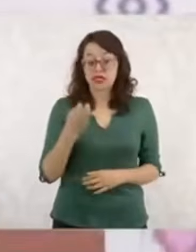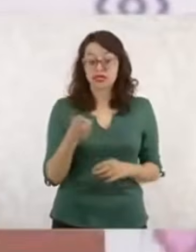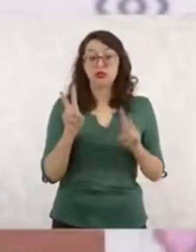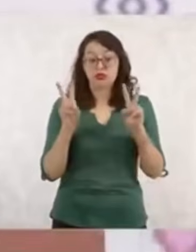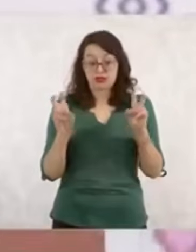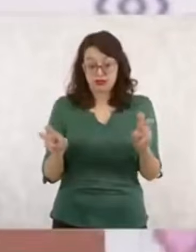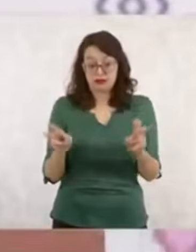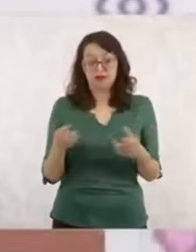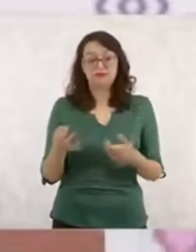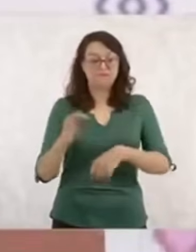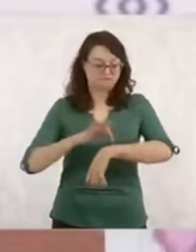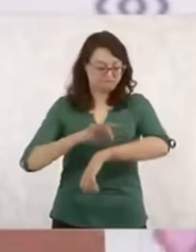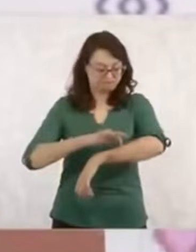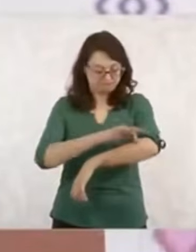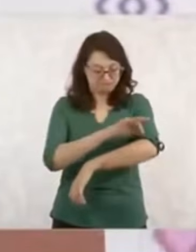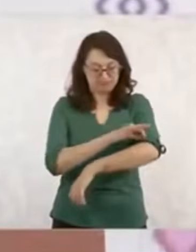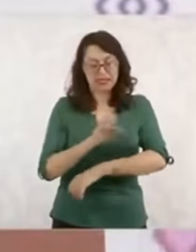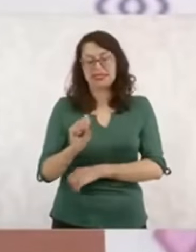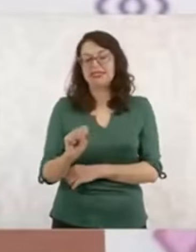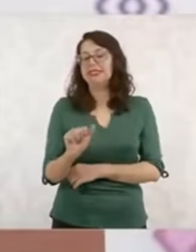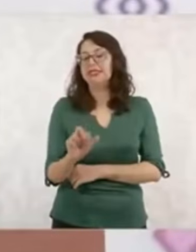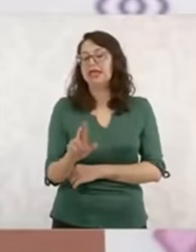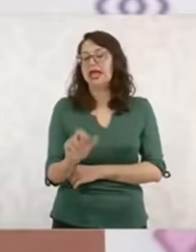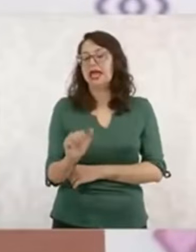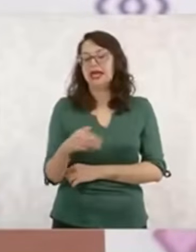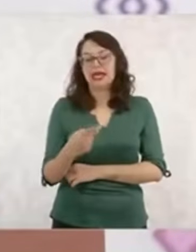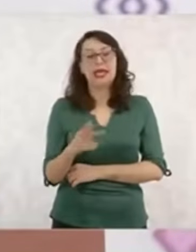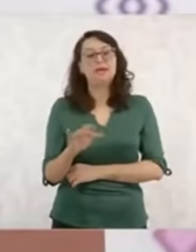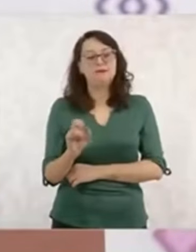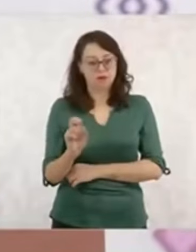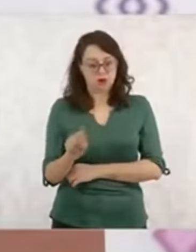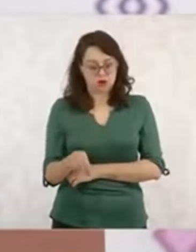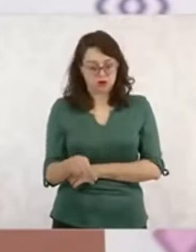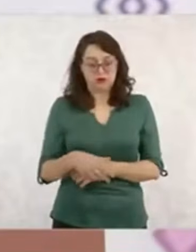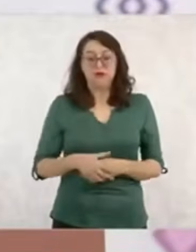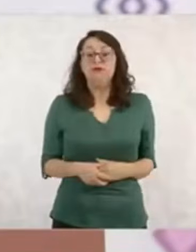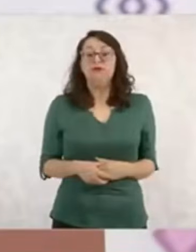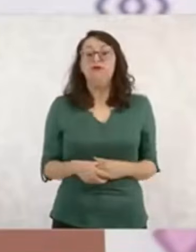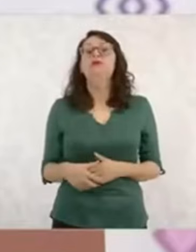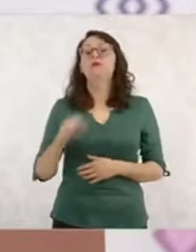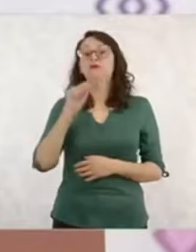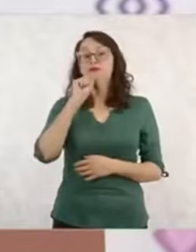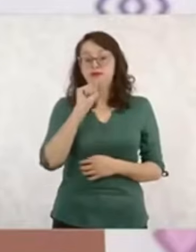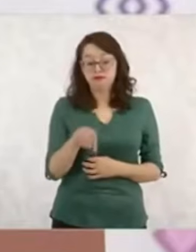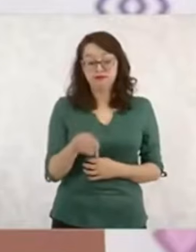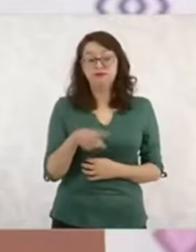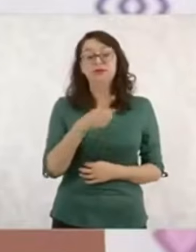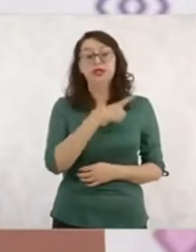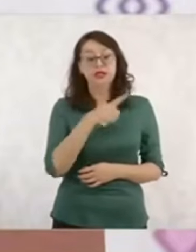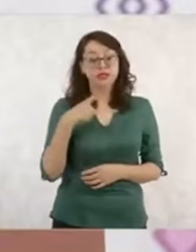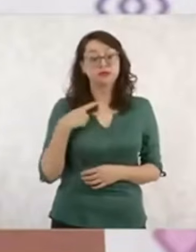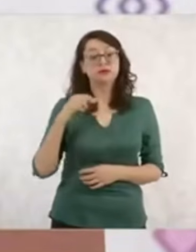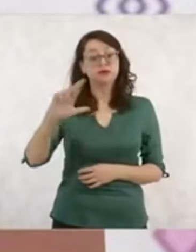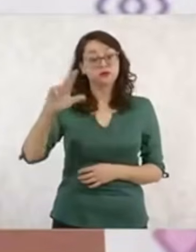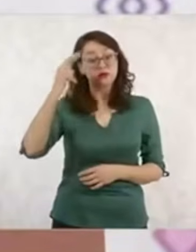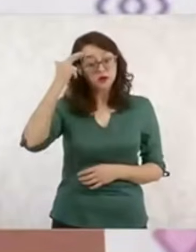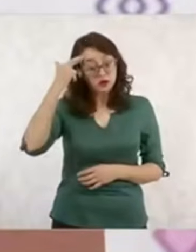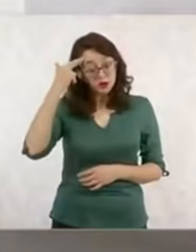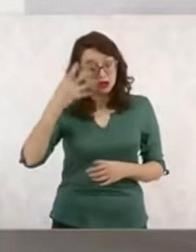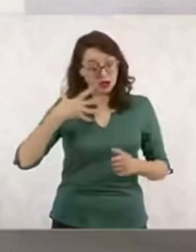sarampión en sí mismo y también recordar que es altamente